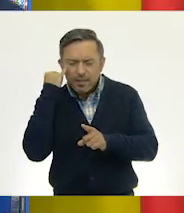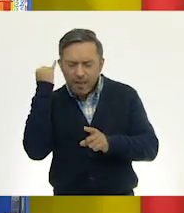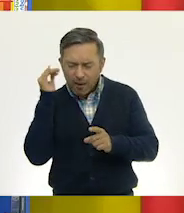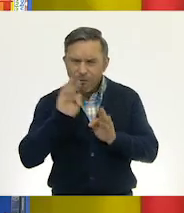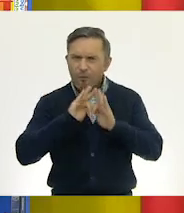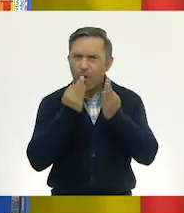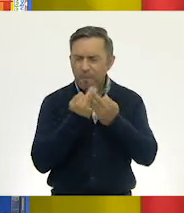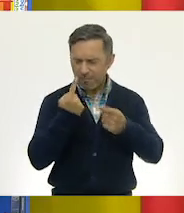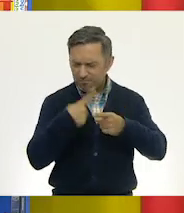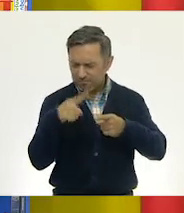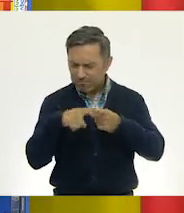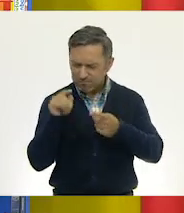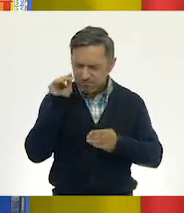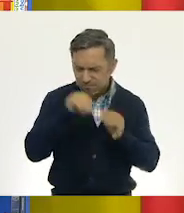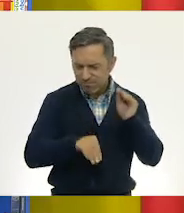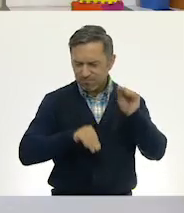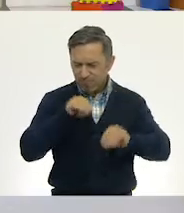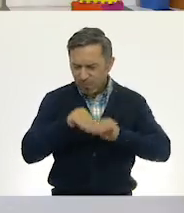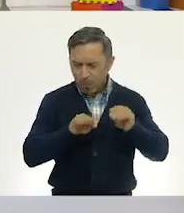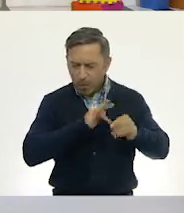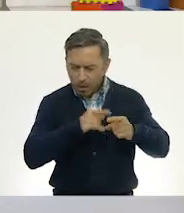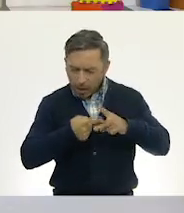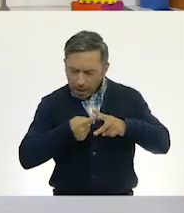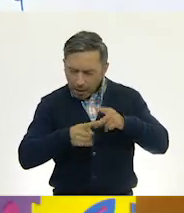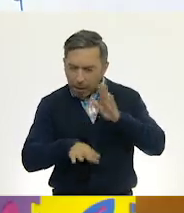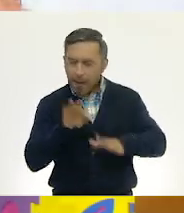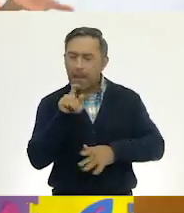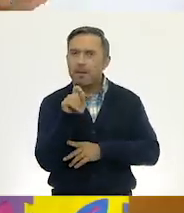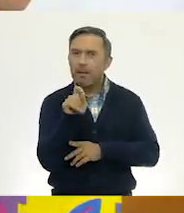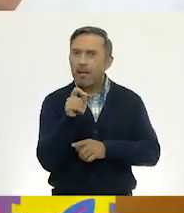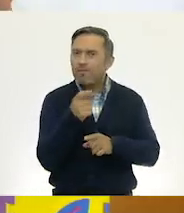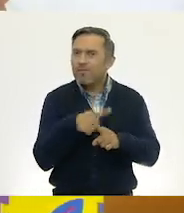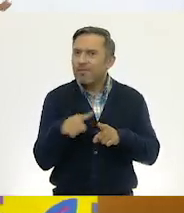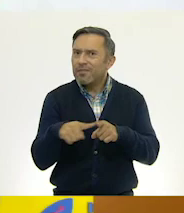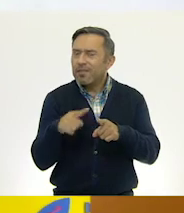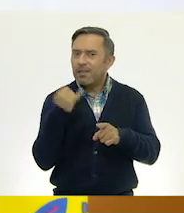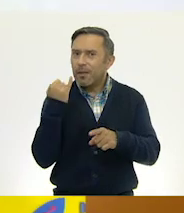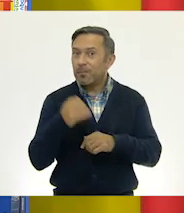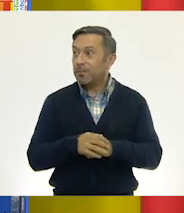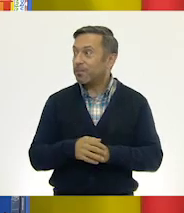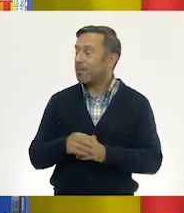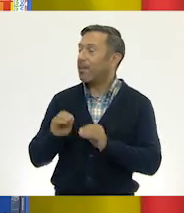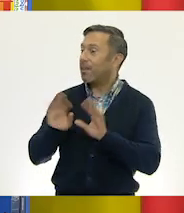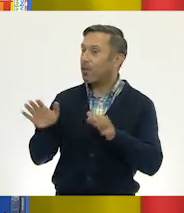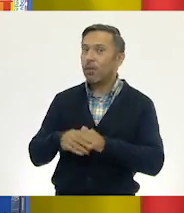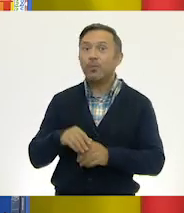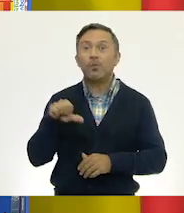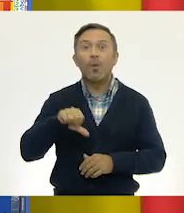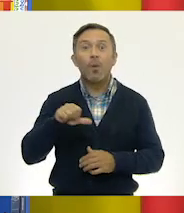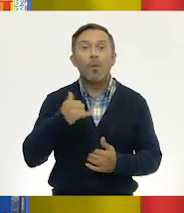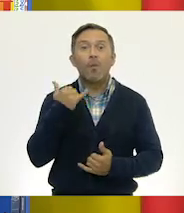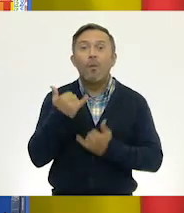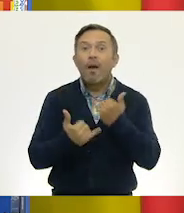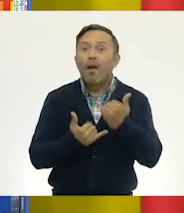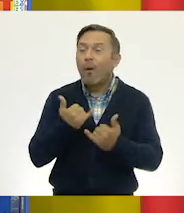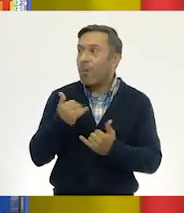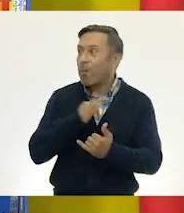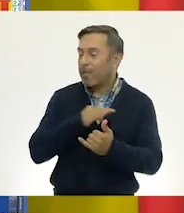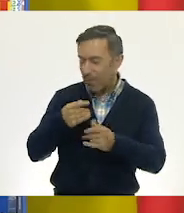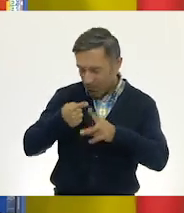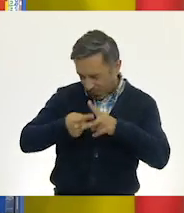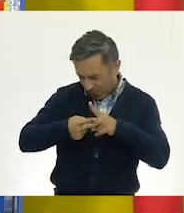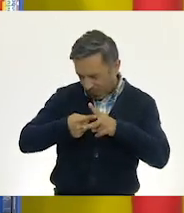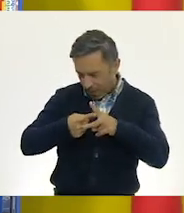A ver todas las posibilidades que hay. Claro. ¿Qué te pareció el día de hoy nuestro juego? Y llegar a 20. Me pareció